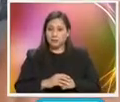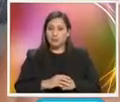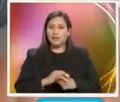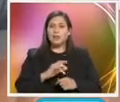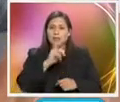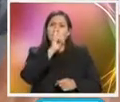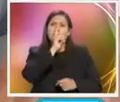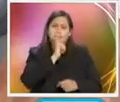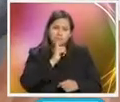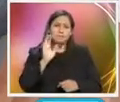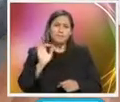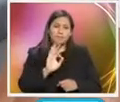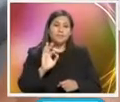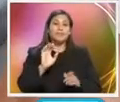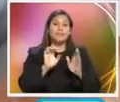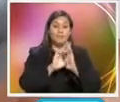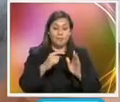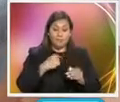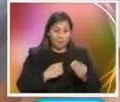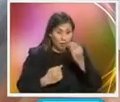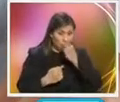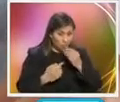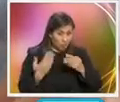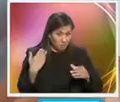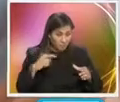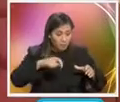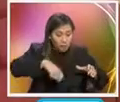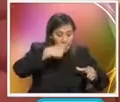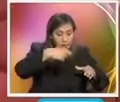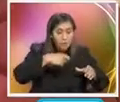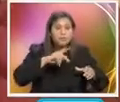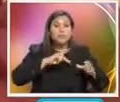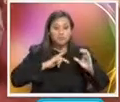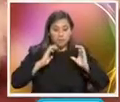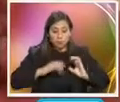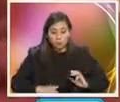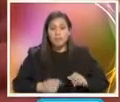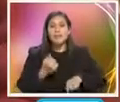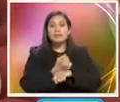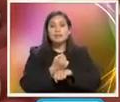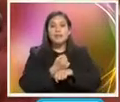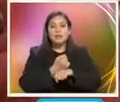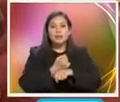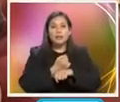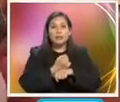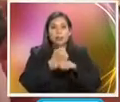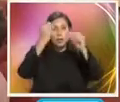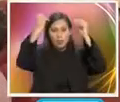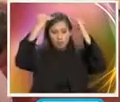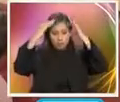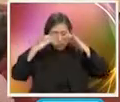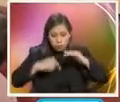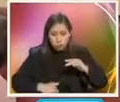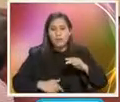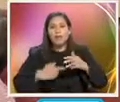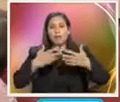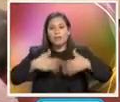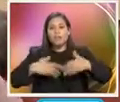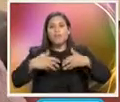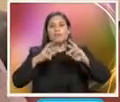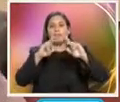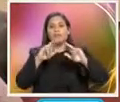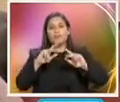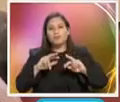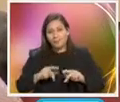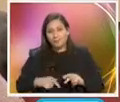mito. O sea, lo que pasa es que cuando uno acaba de comer, el cuerpo lo que hace es mandar sangre al estómago y al intestino para empezar el proceso de digestión.